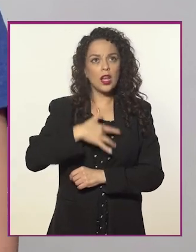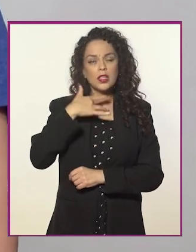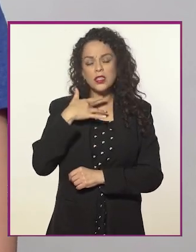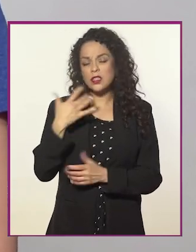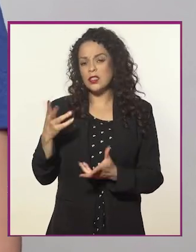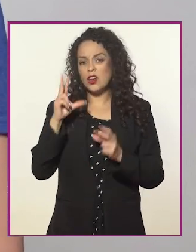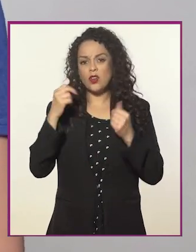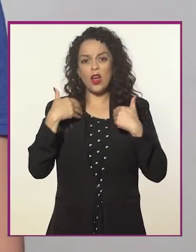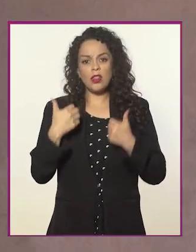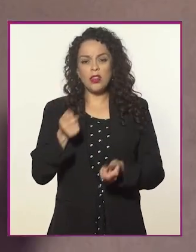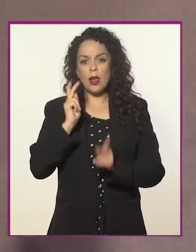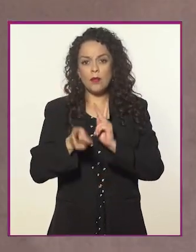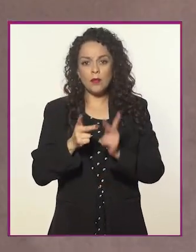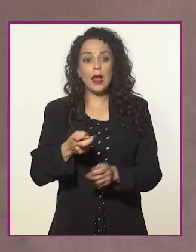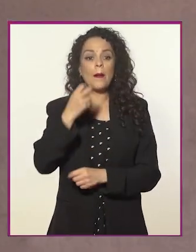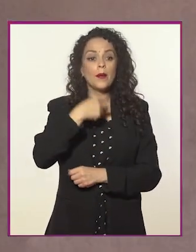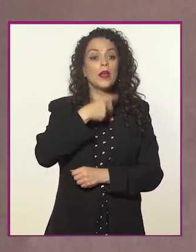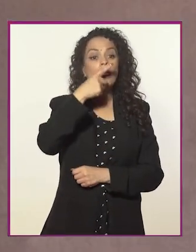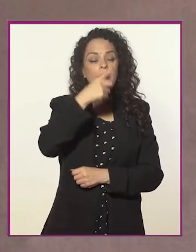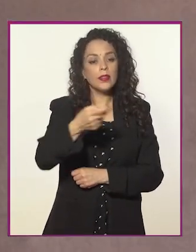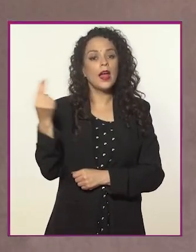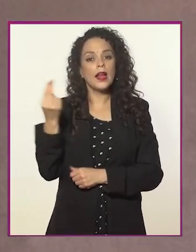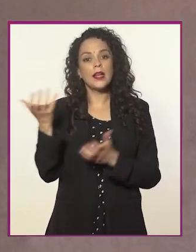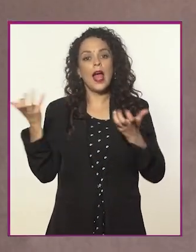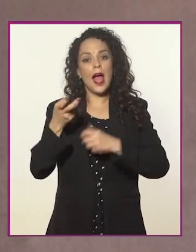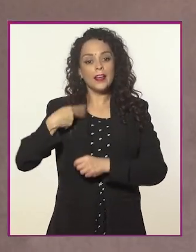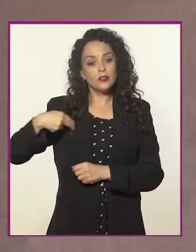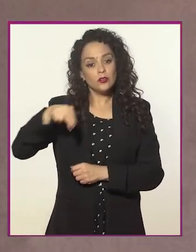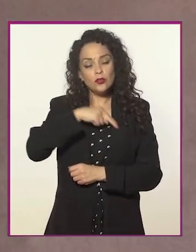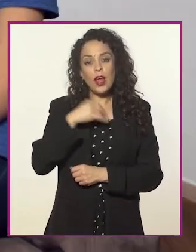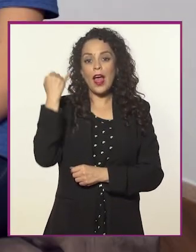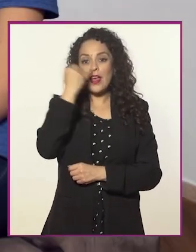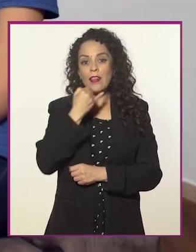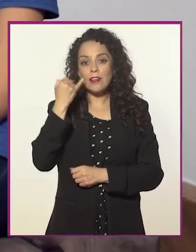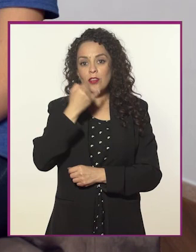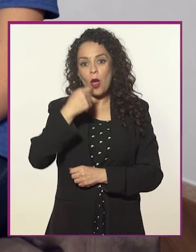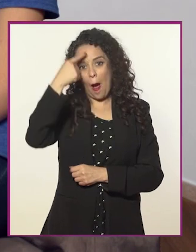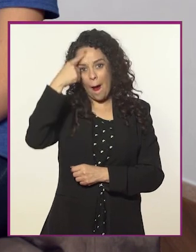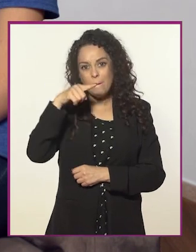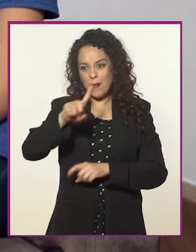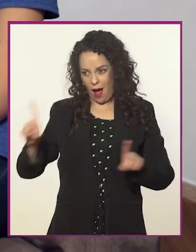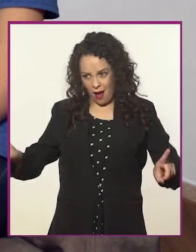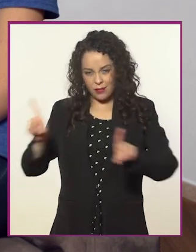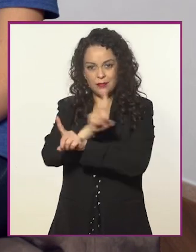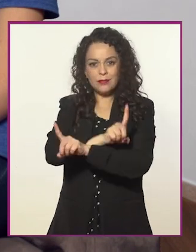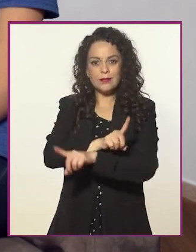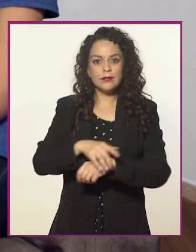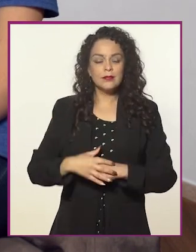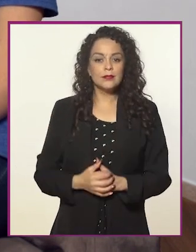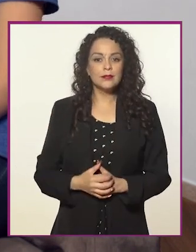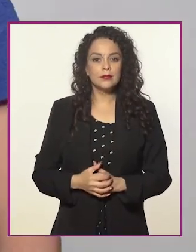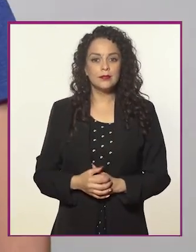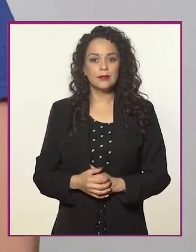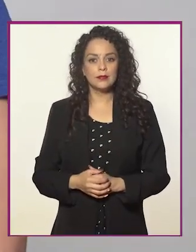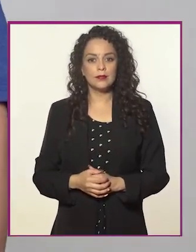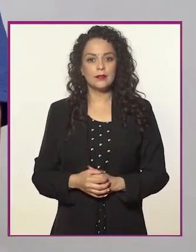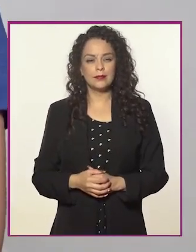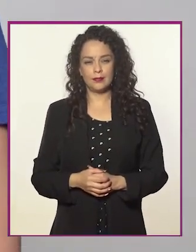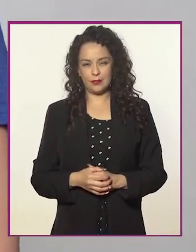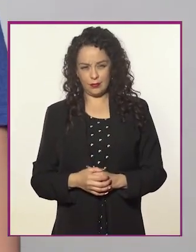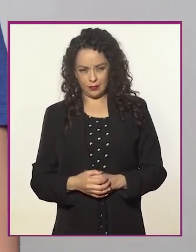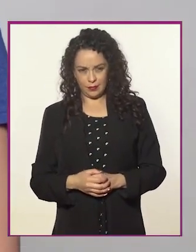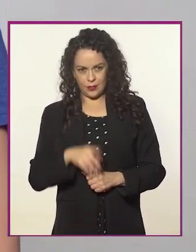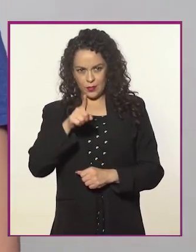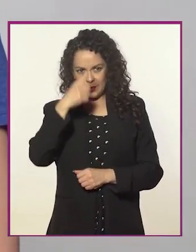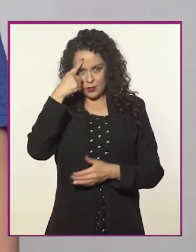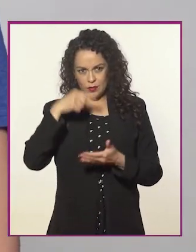de la conversación. Te digo que tenemos que hacer nuestro propio idioma para que les pagues con la misma moneda. ¿No crees que tenemos